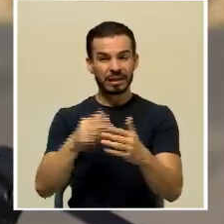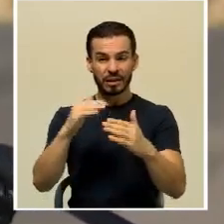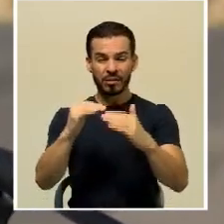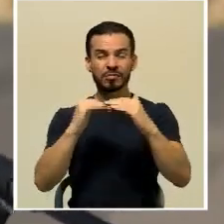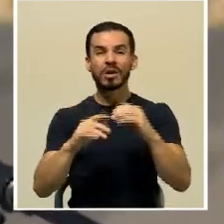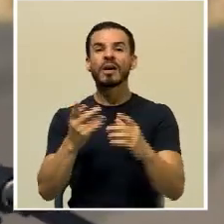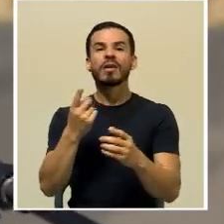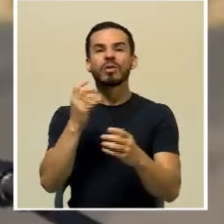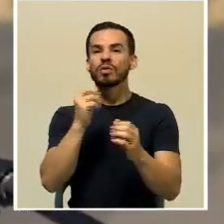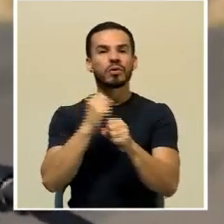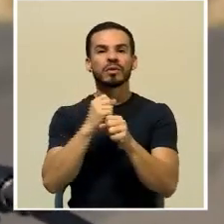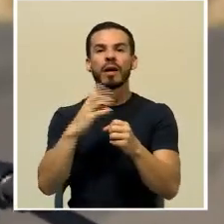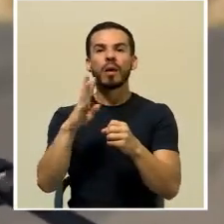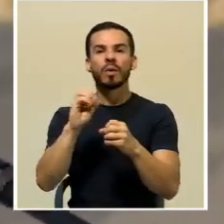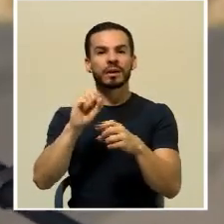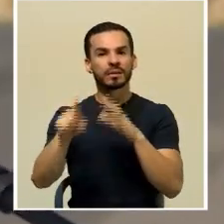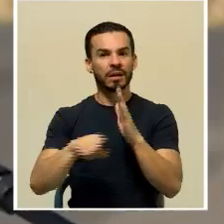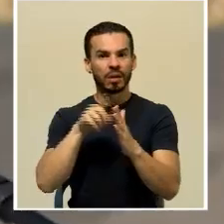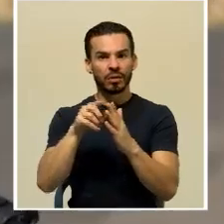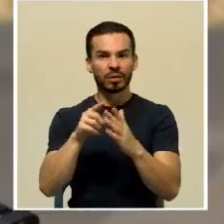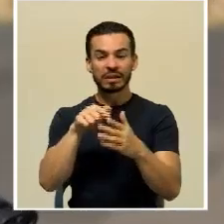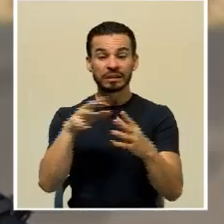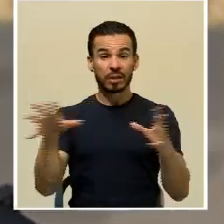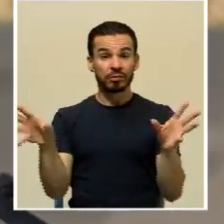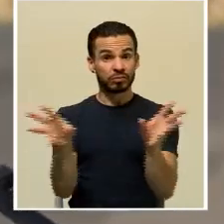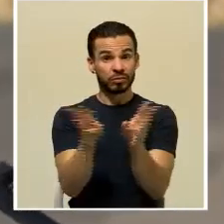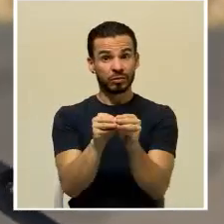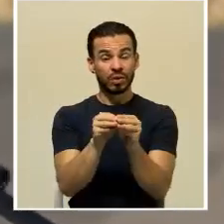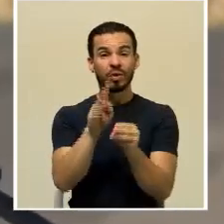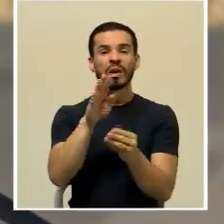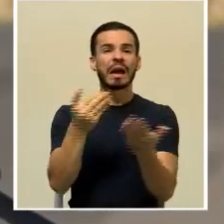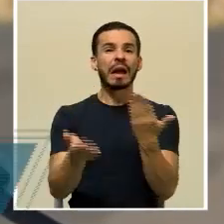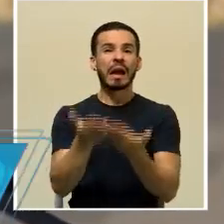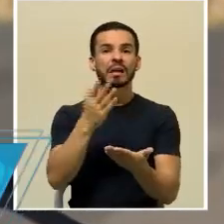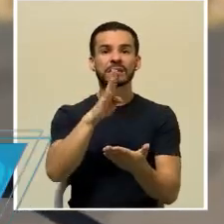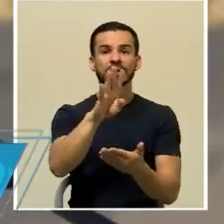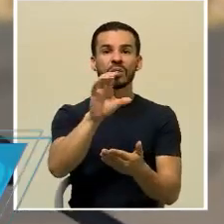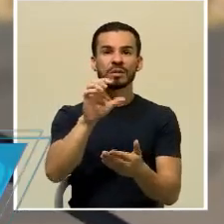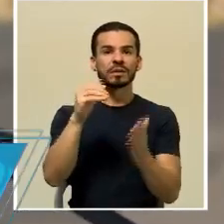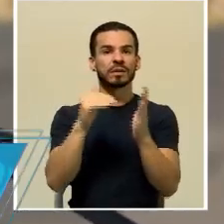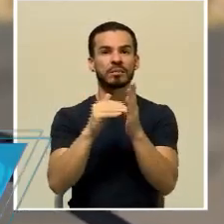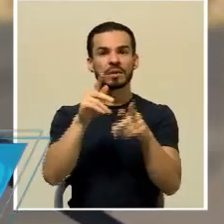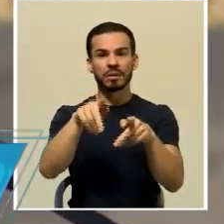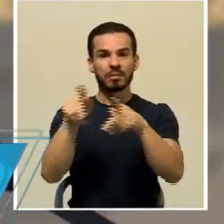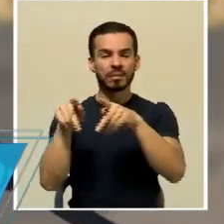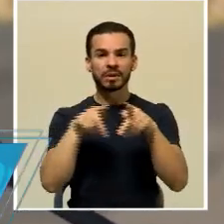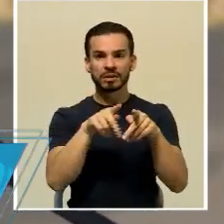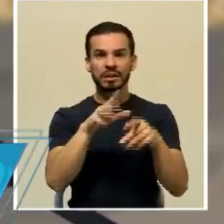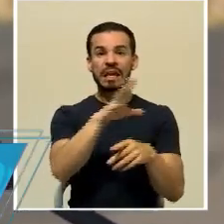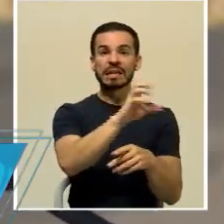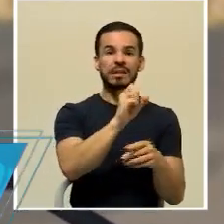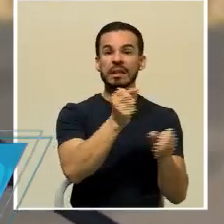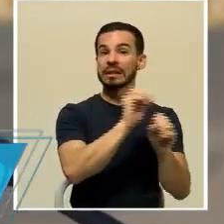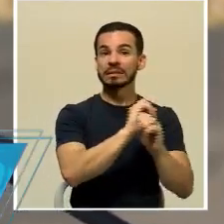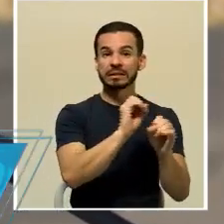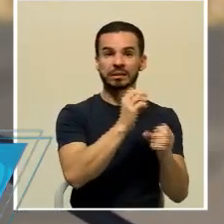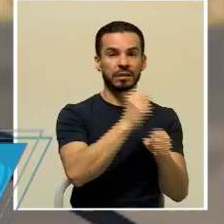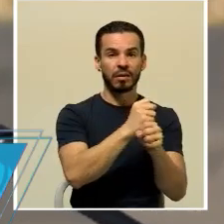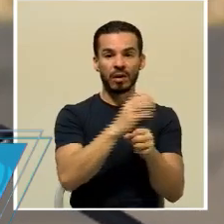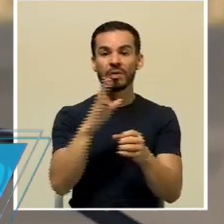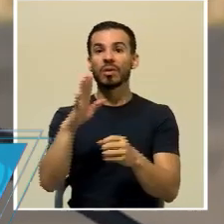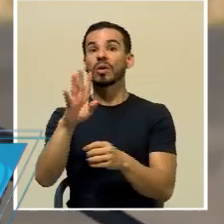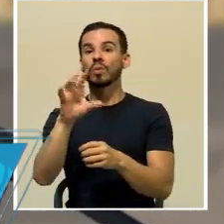y el subempleo estamos alcanzando casi 900,000 personas, 500,000 personas desempleadas y 400,000